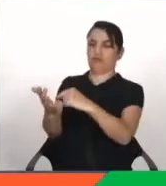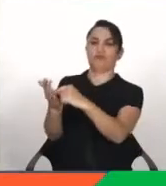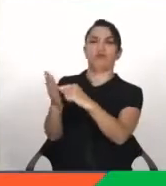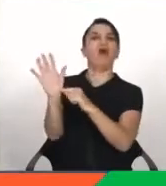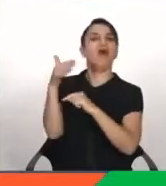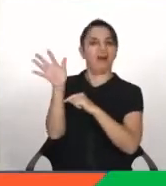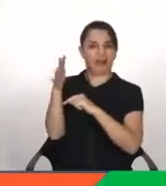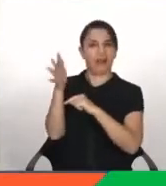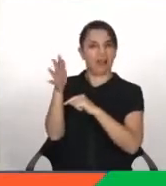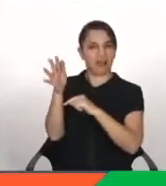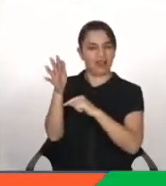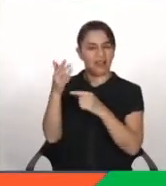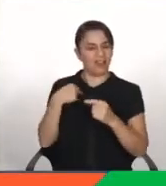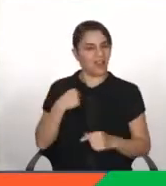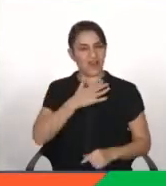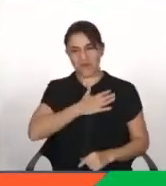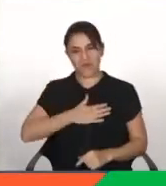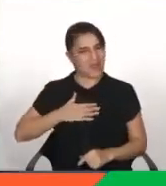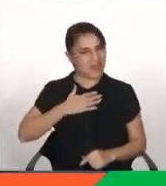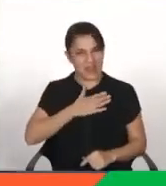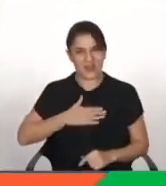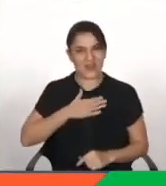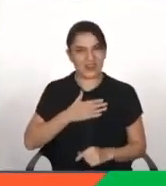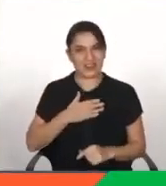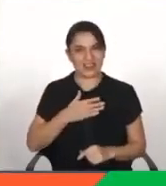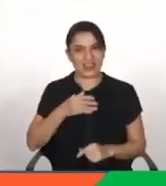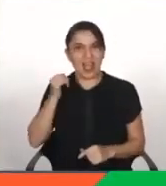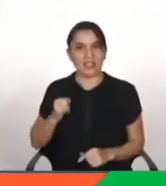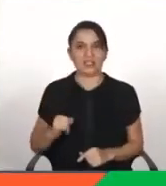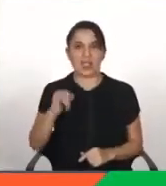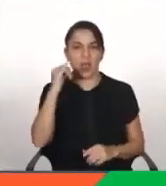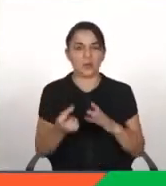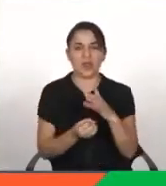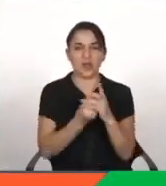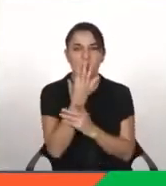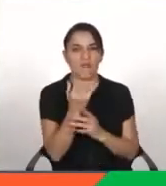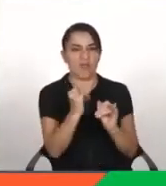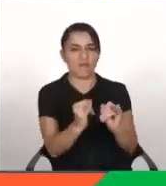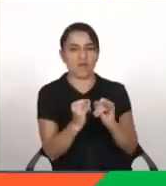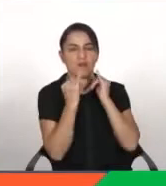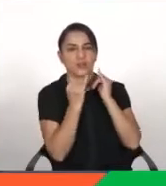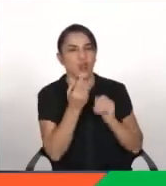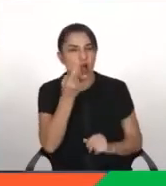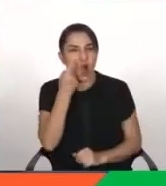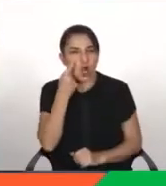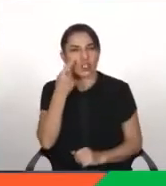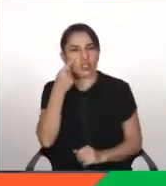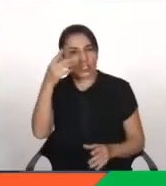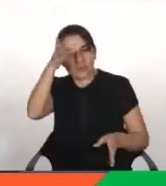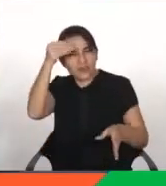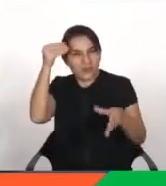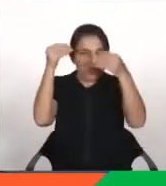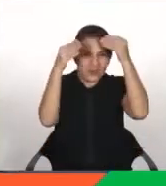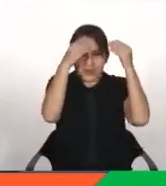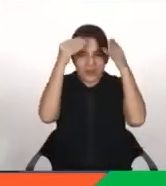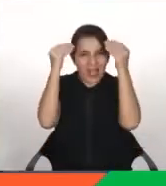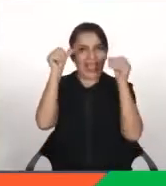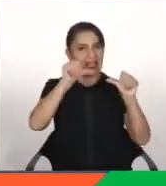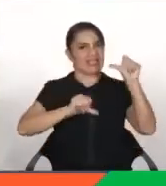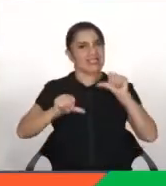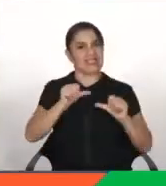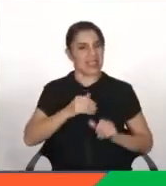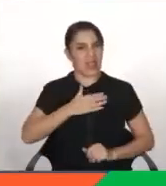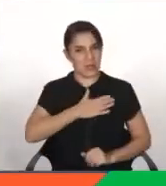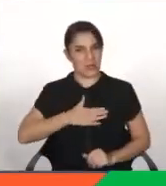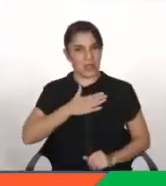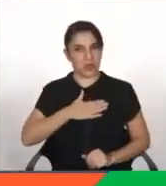fascina porque creo que es infinita, o sea, que siempre hay cosas nuevas que descubrir. O sea, a mí la biomedicina, evidentemente, como en toda ciencia, pero a mí a nivel personal,